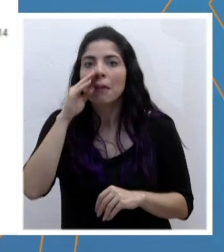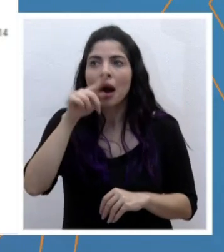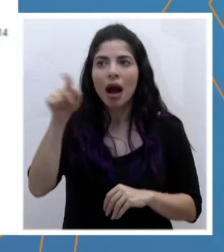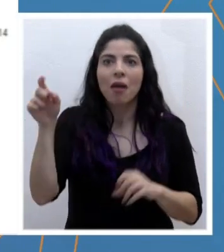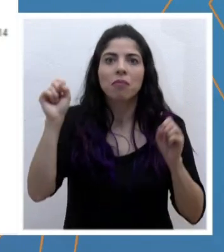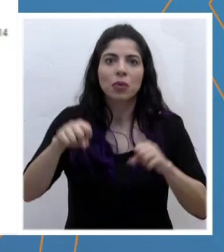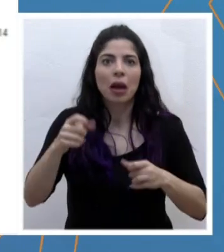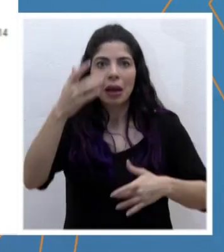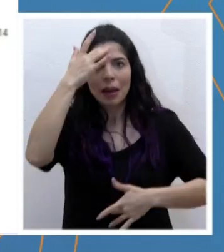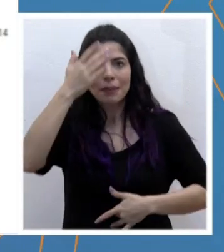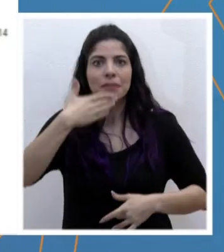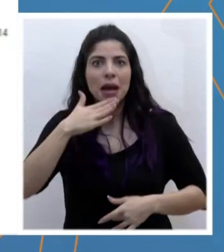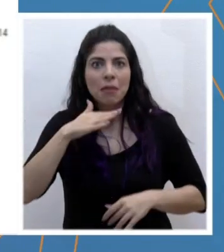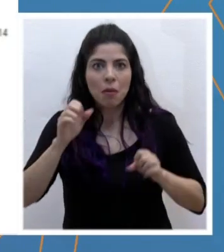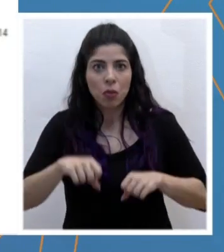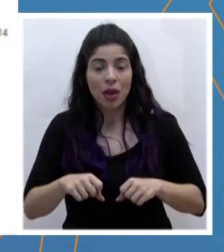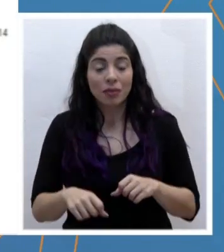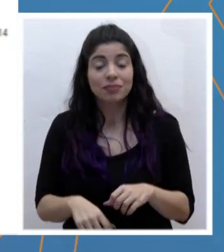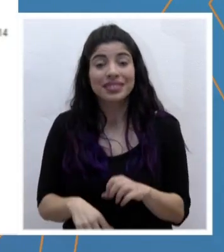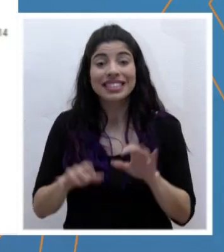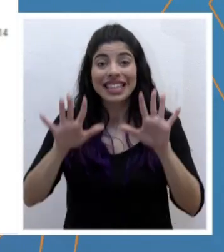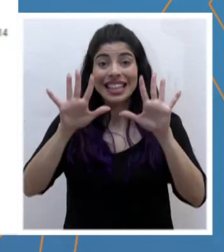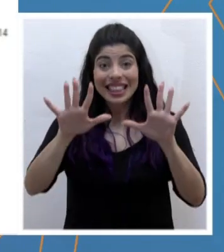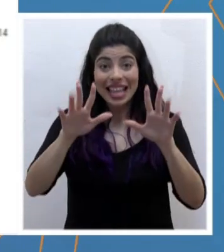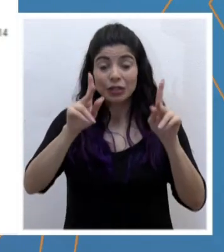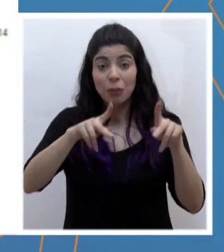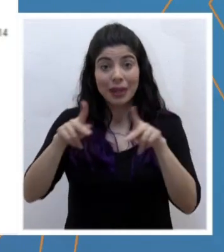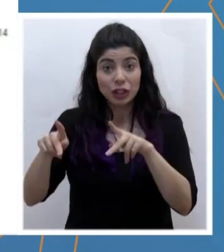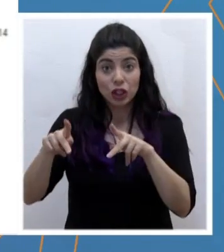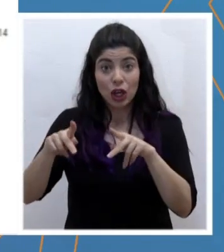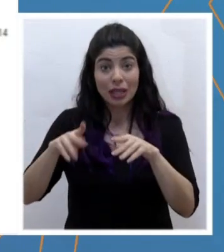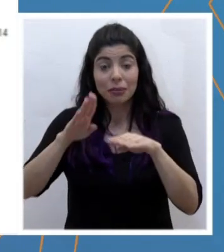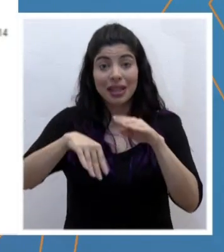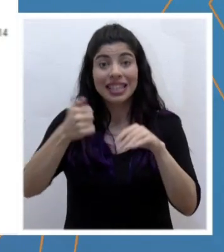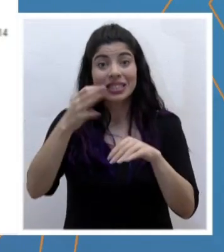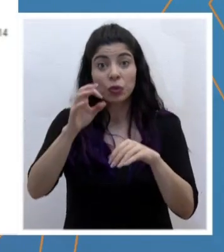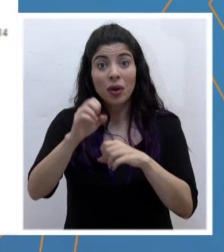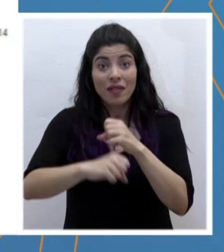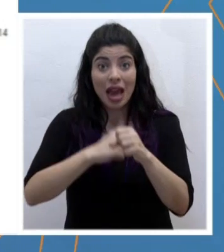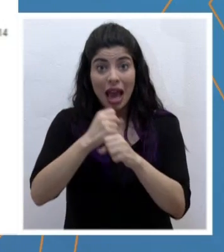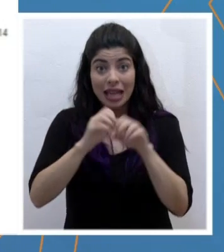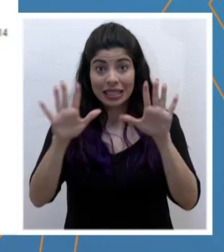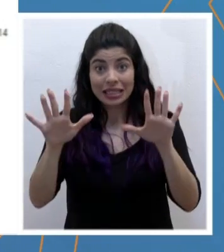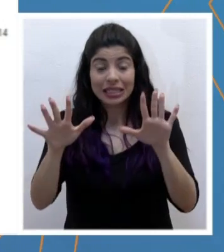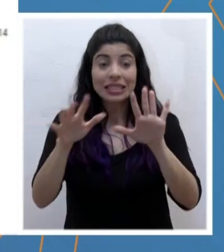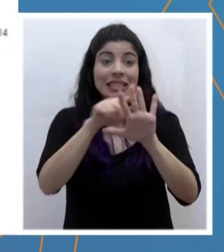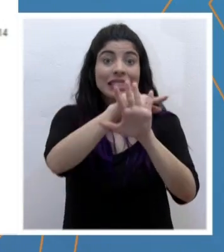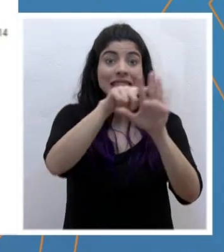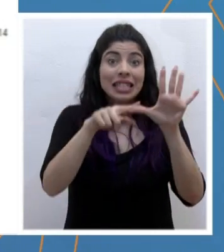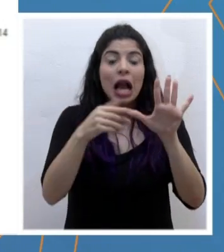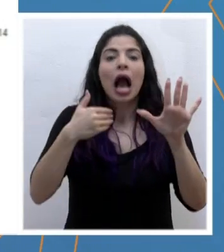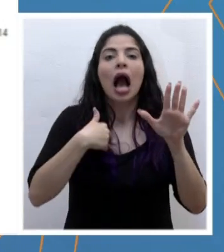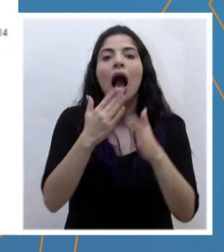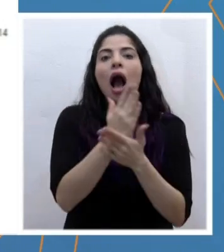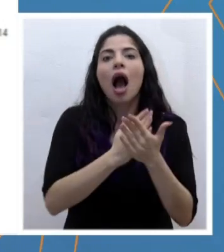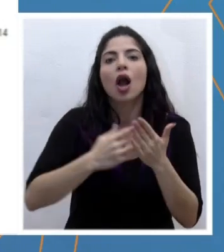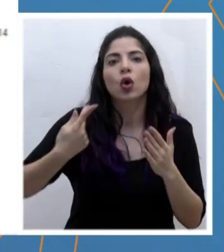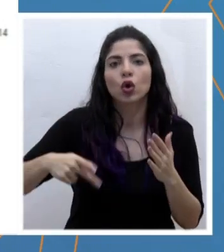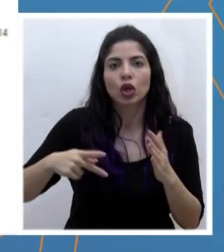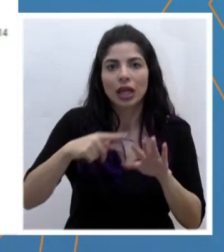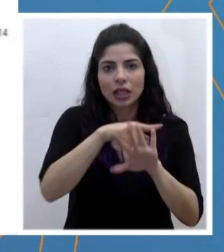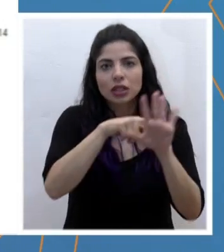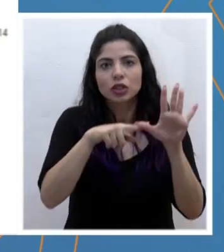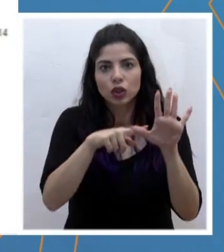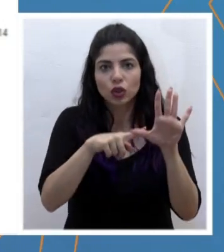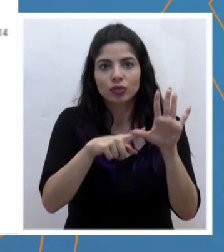complicar. 5 de cada 10 personas mayores de 19 años tienen por lo menos un factor de riesgo que los hace